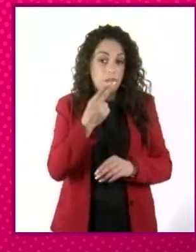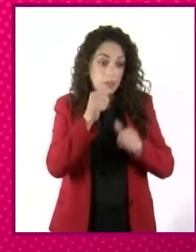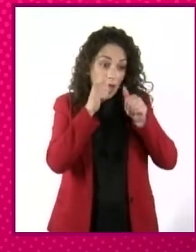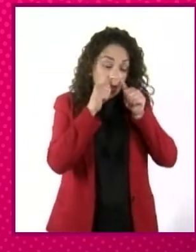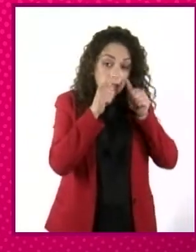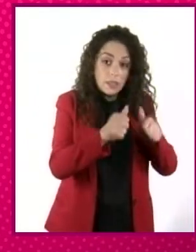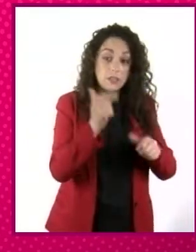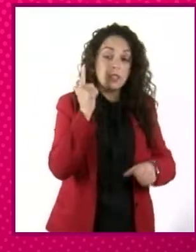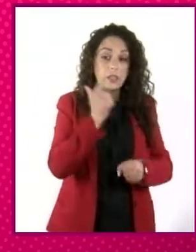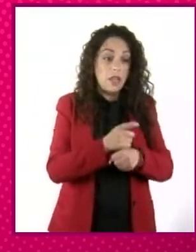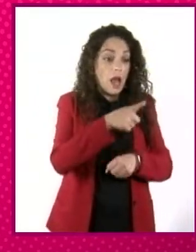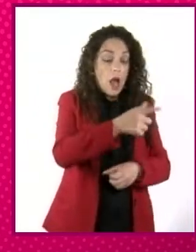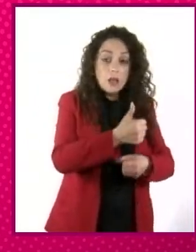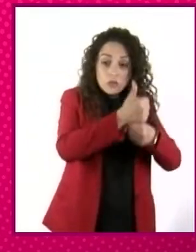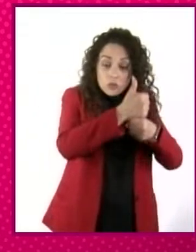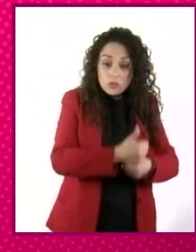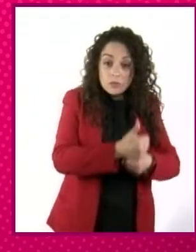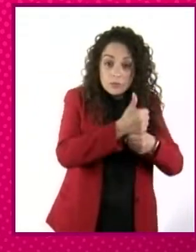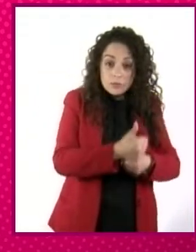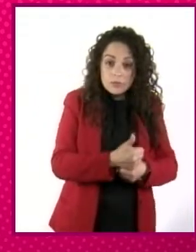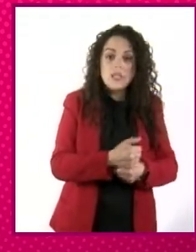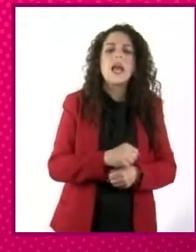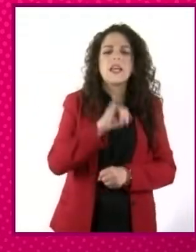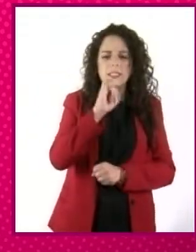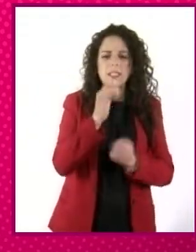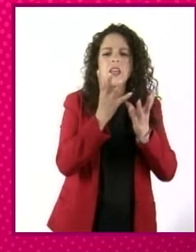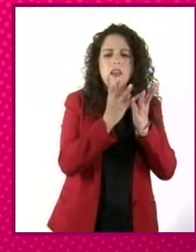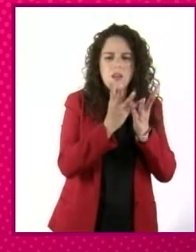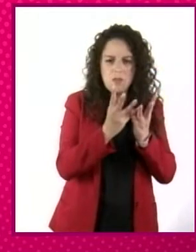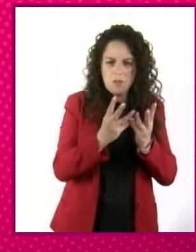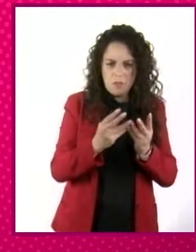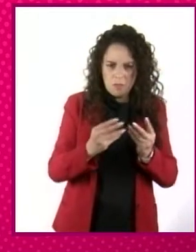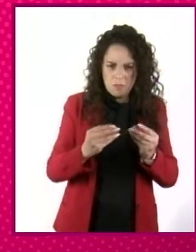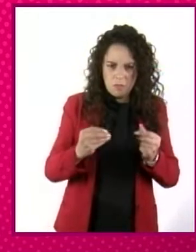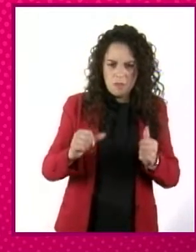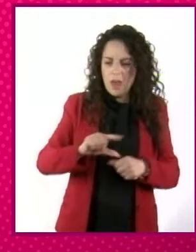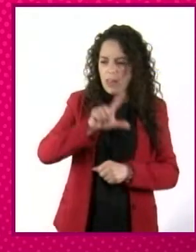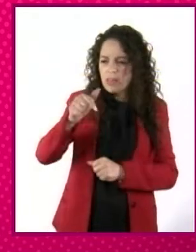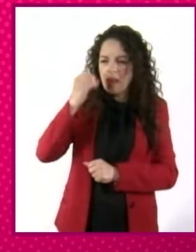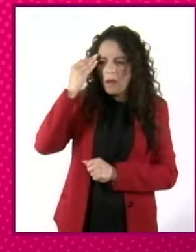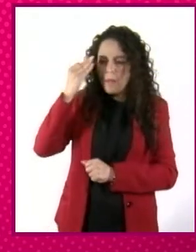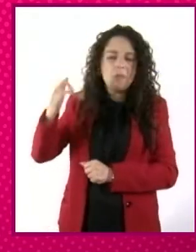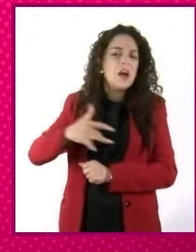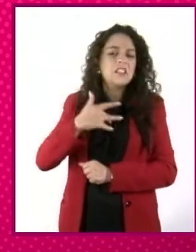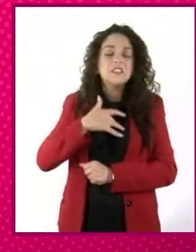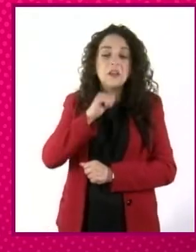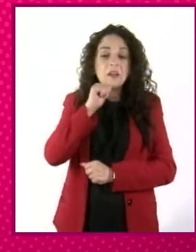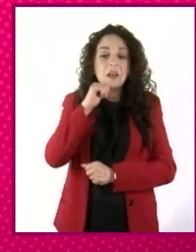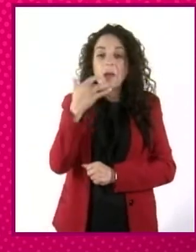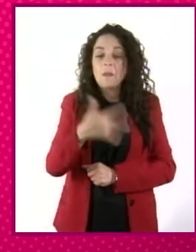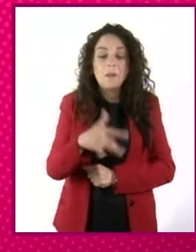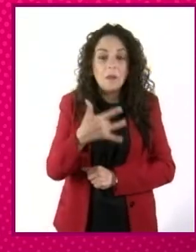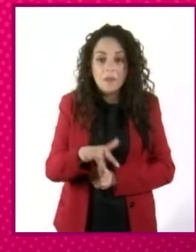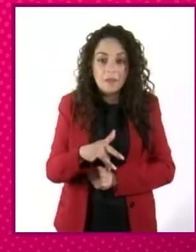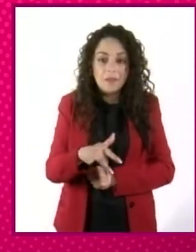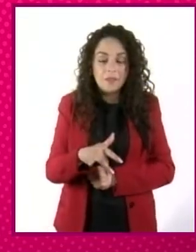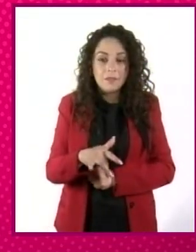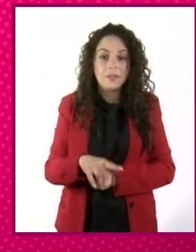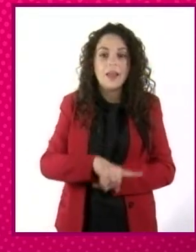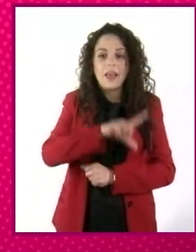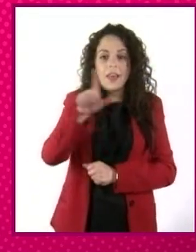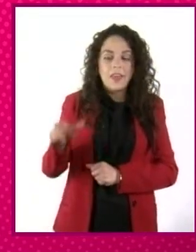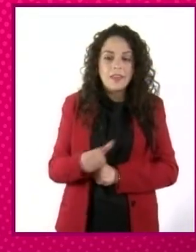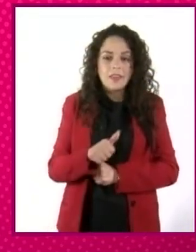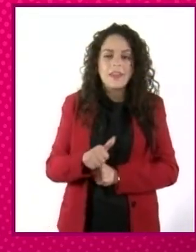que esas penas van a pasar y que después de un tiempo va a dejar de doler, y que después de un tiempo uno lo va a poder mirar